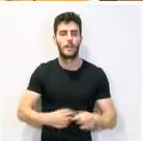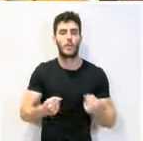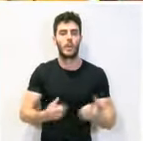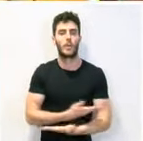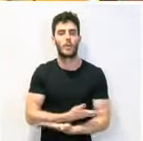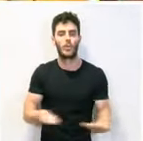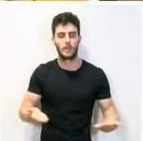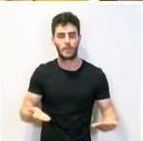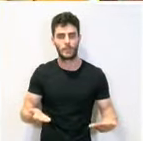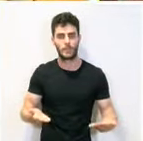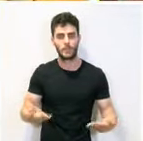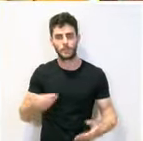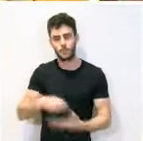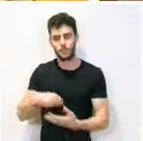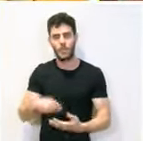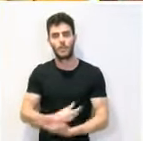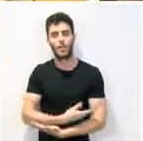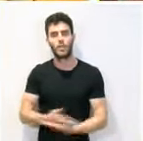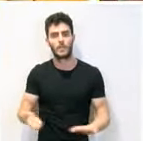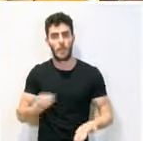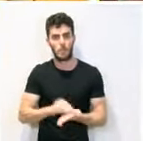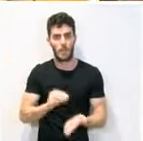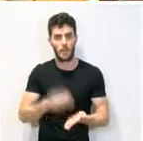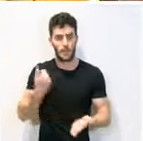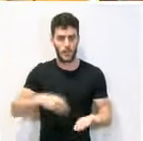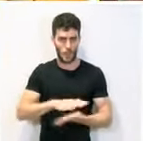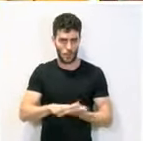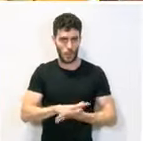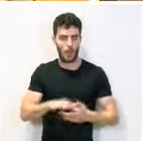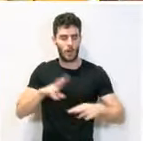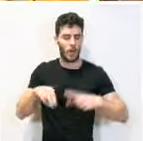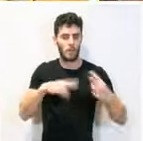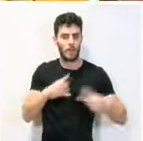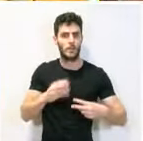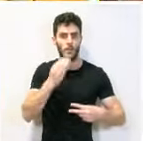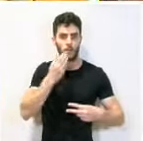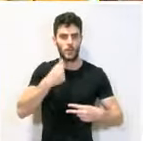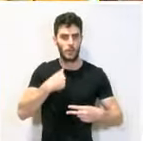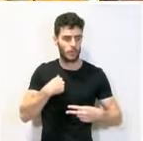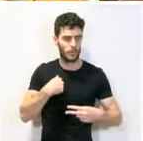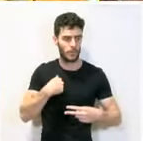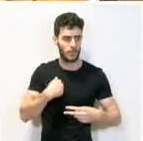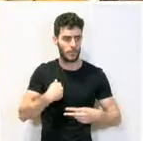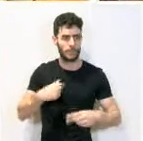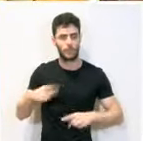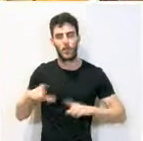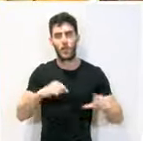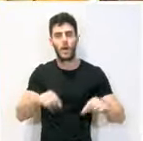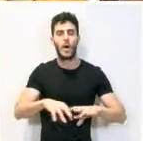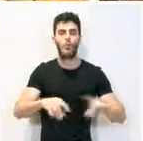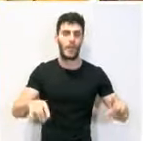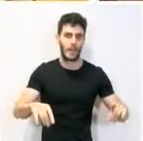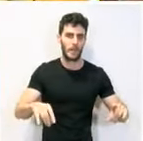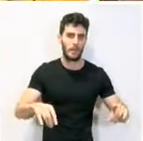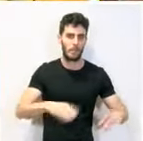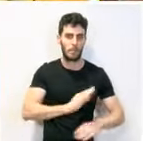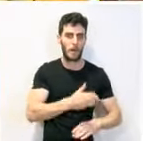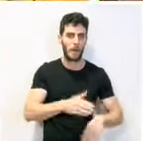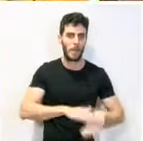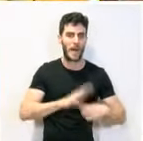ni instalado en cualquier sitio. Muchas veces lo hemos hablado. Si tengo que erosionar un terreno para colocar el